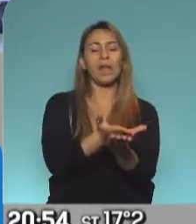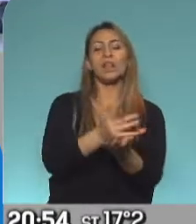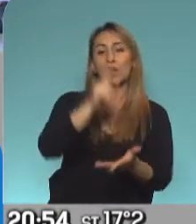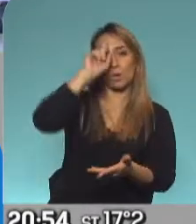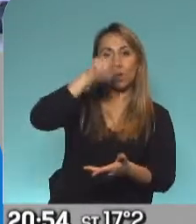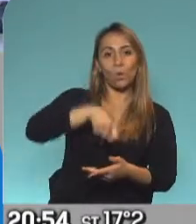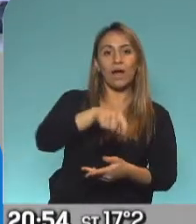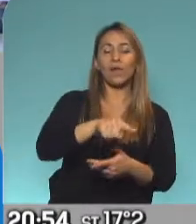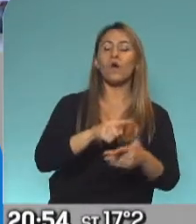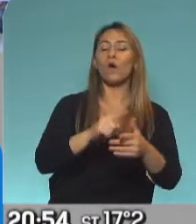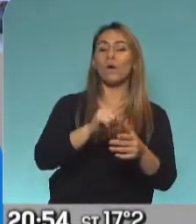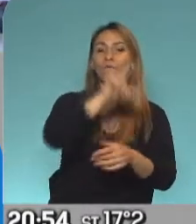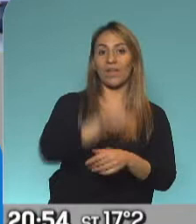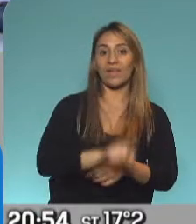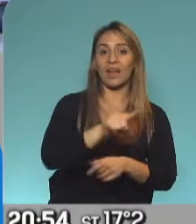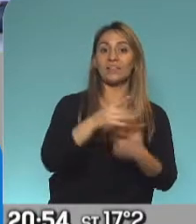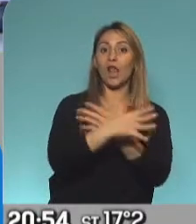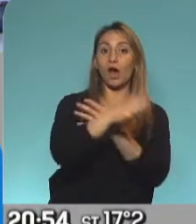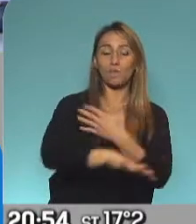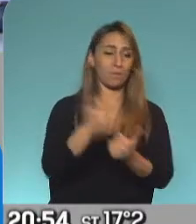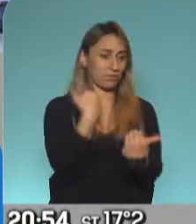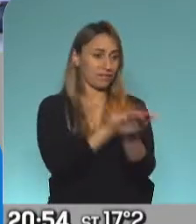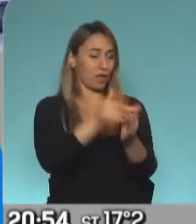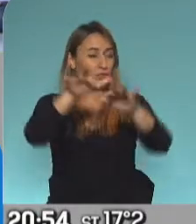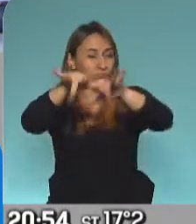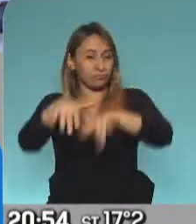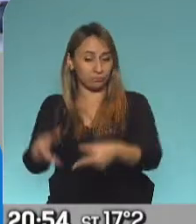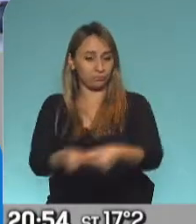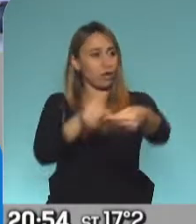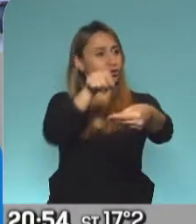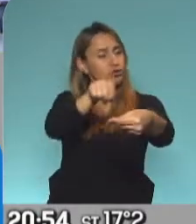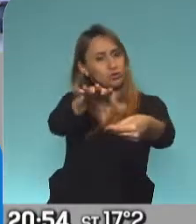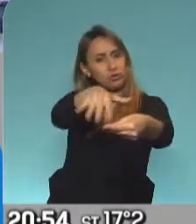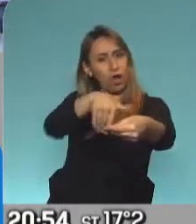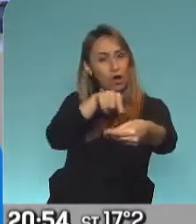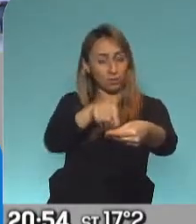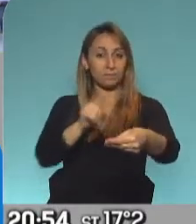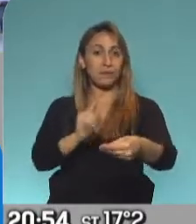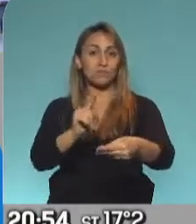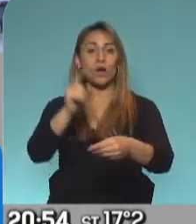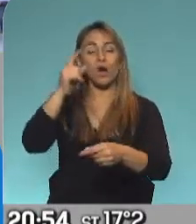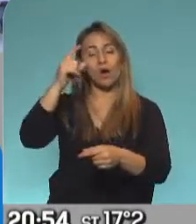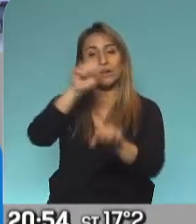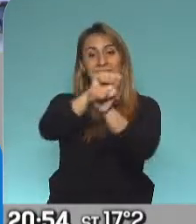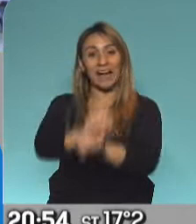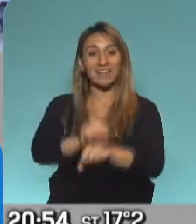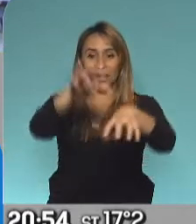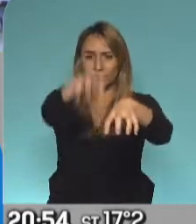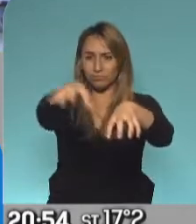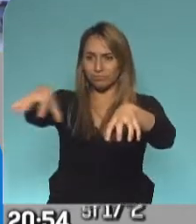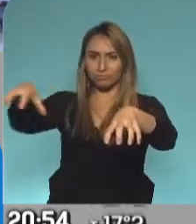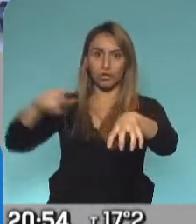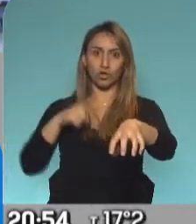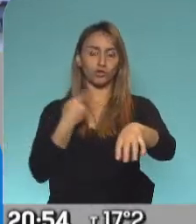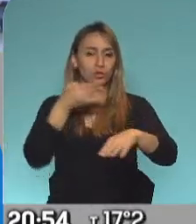de zamora diciendo vea en virtud de todo esto que ha pasado en las cárceles donde nosotros íbamos a trabajar suponemos que